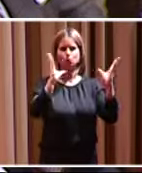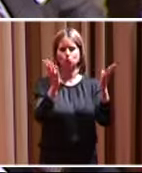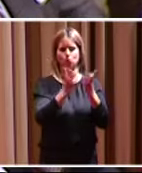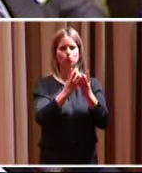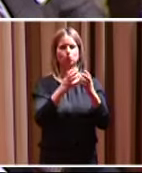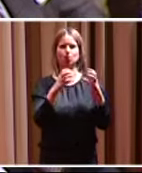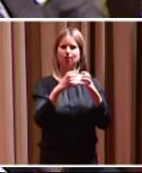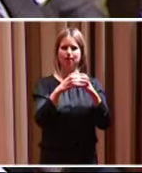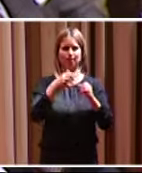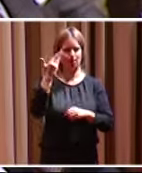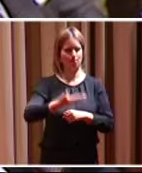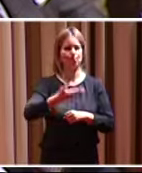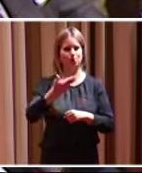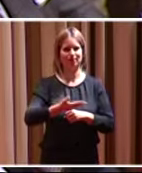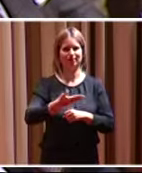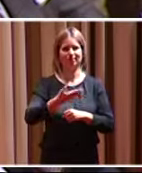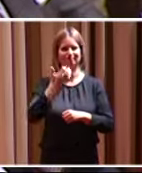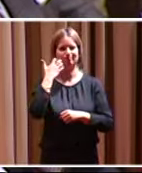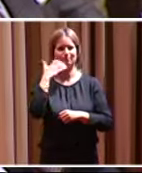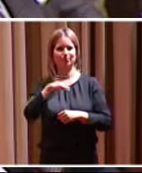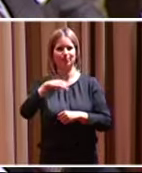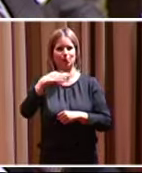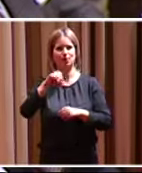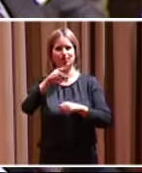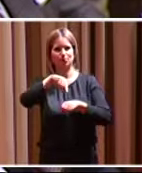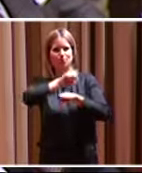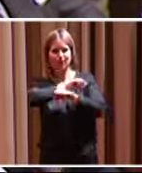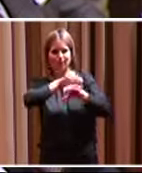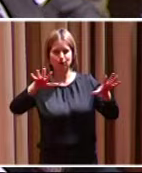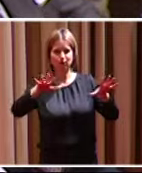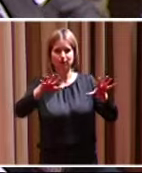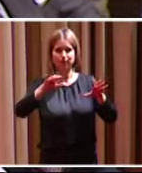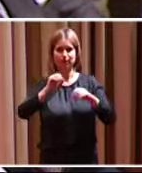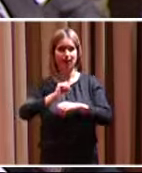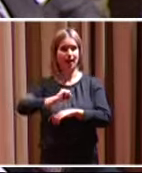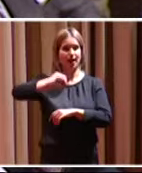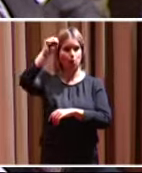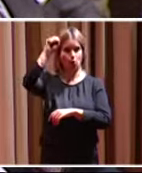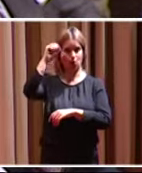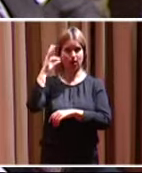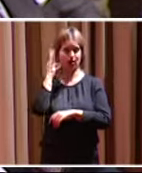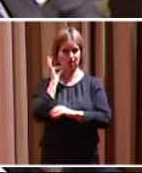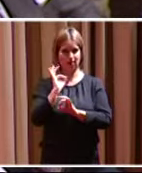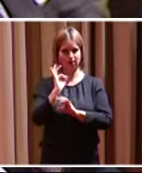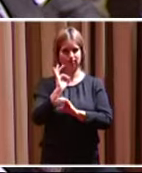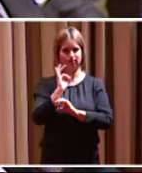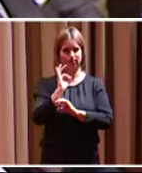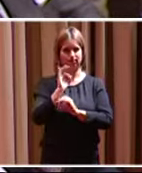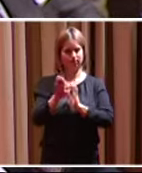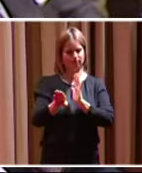su grandeza y su singularidad. Heroica es la